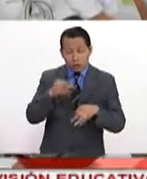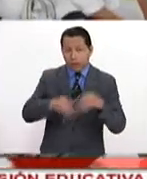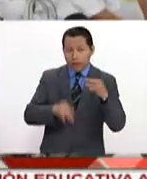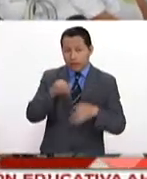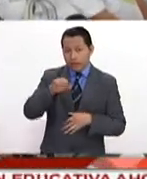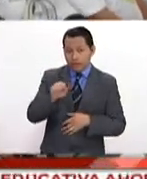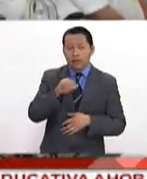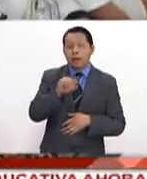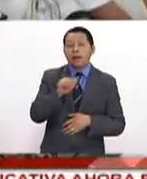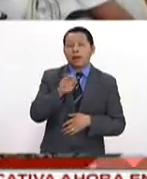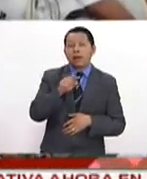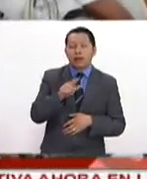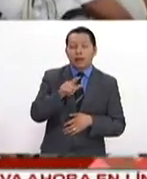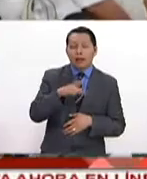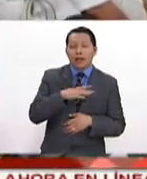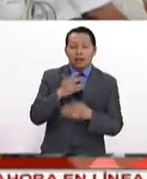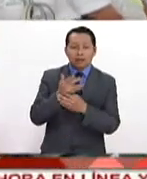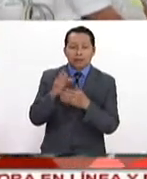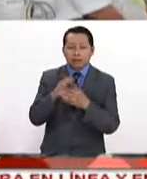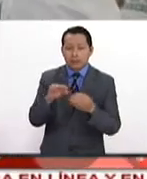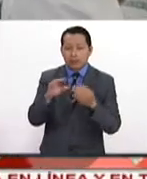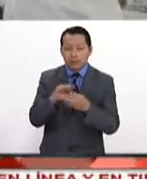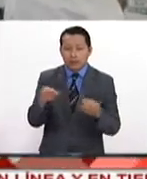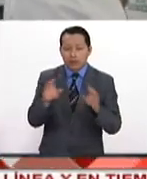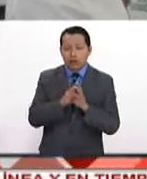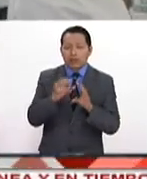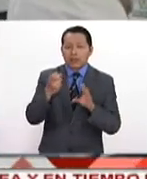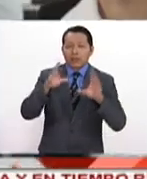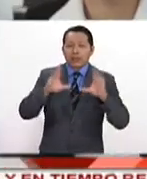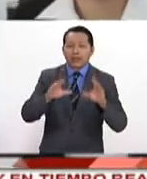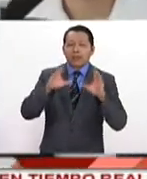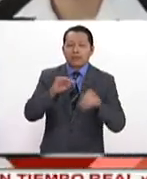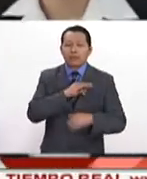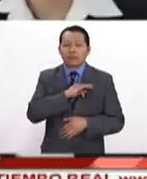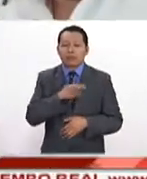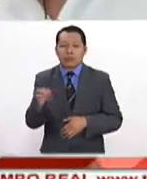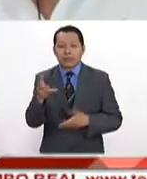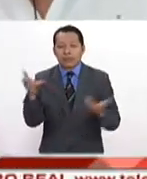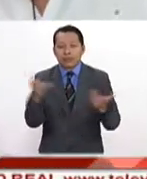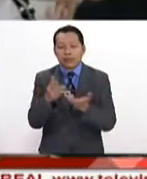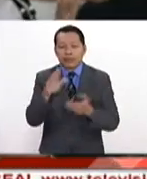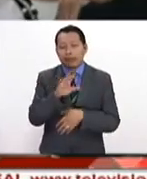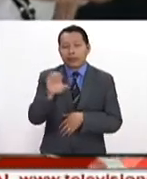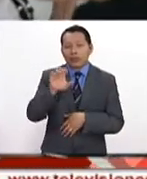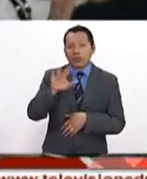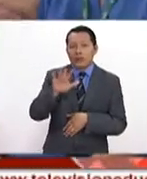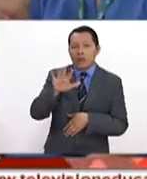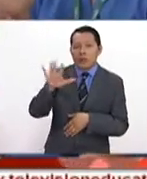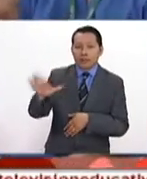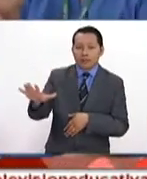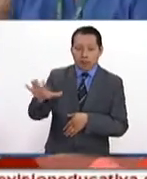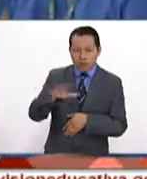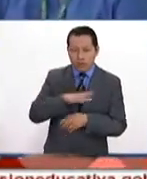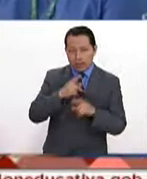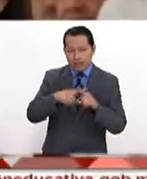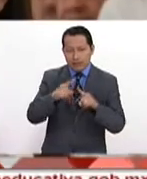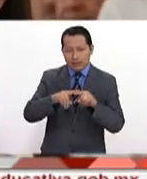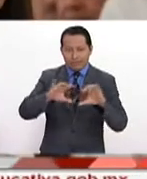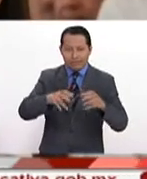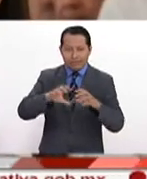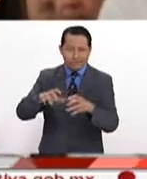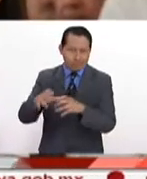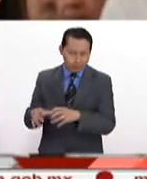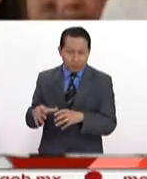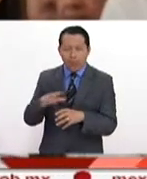Manuel McFarland, informó que dicha capacitación se realizó en 555 unidades médicas.